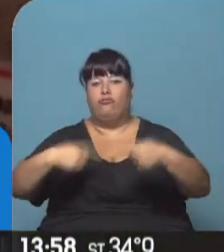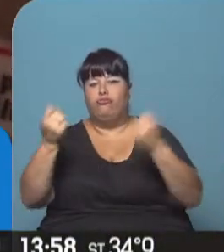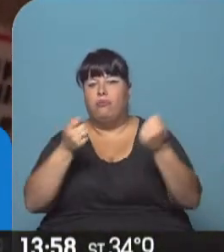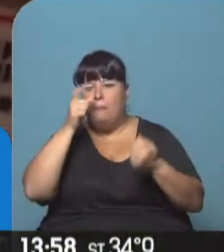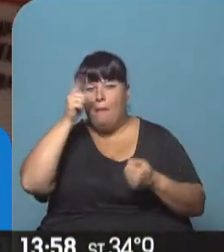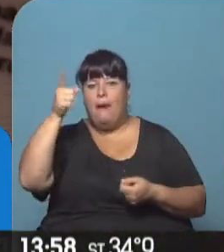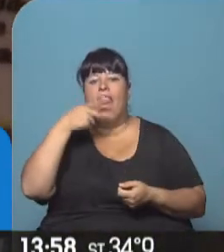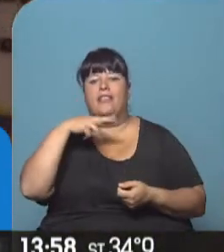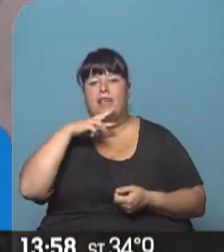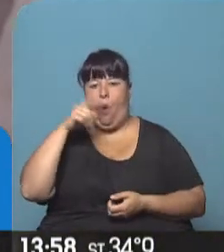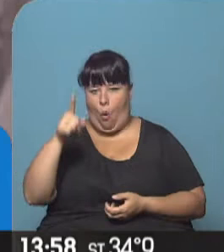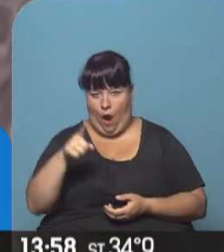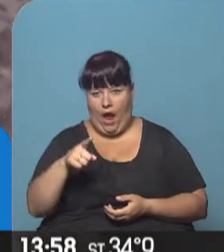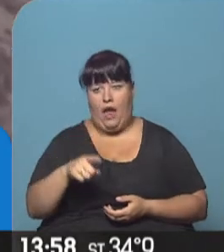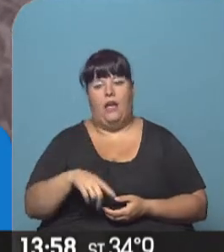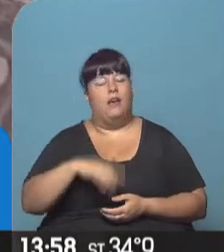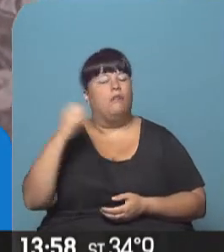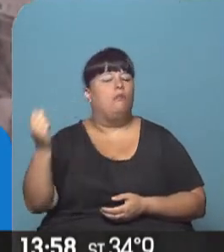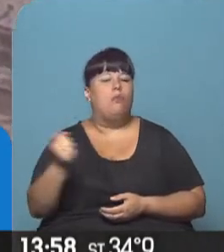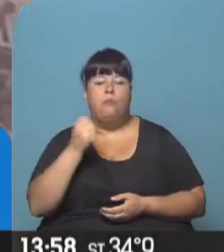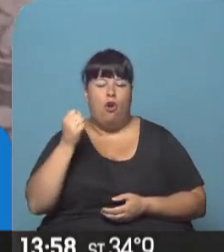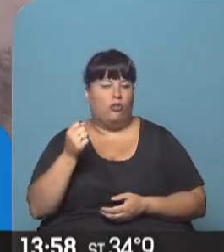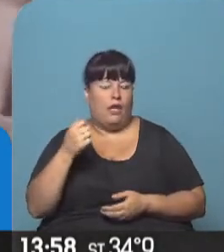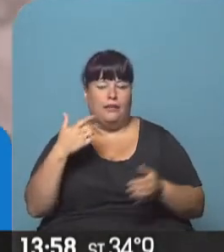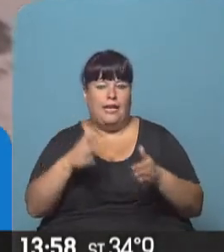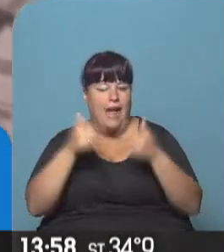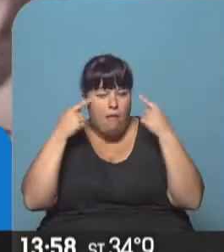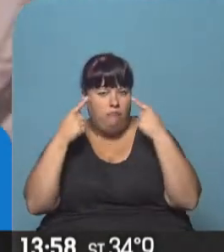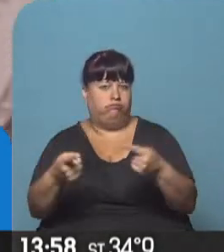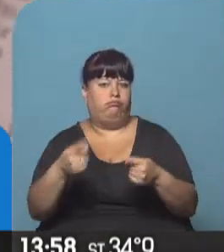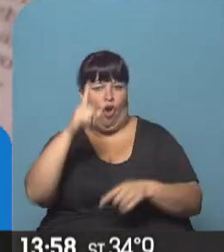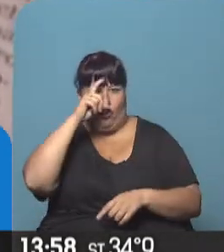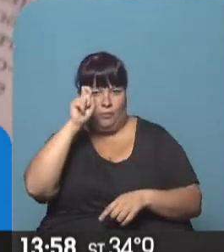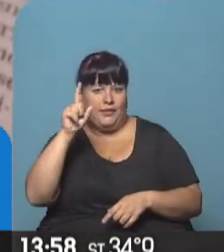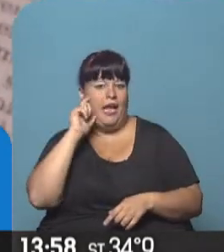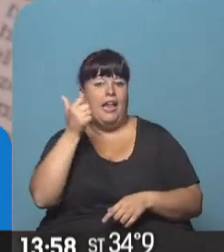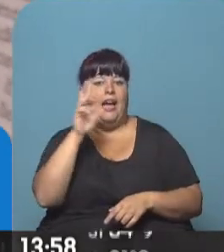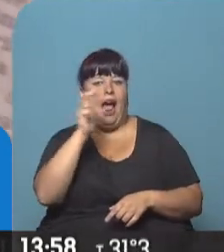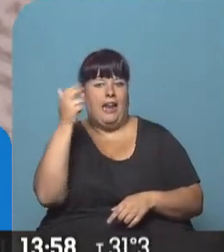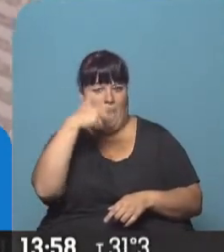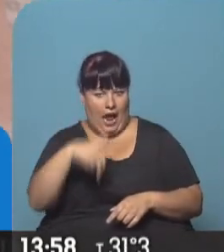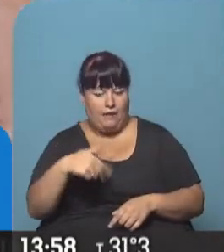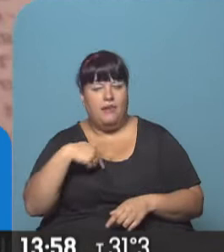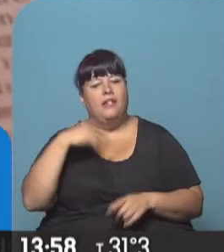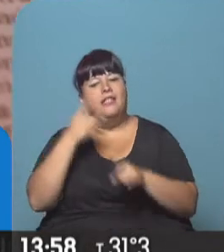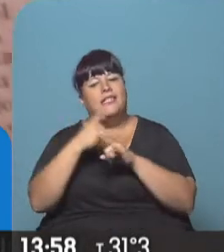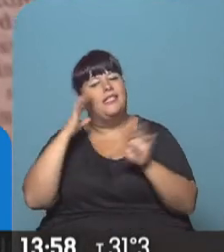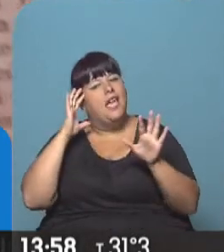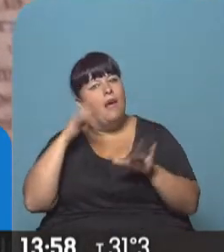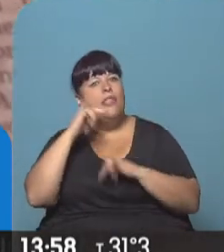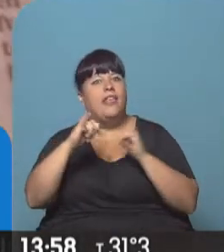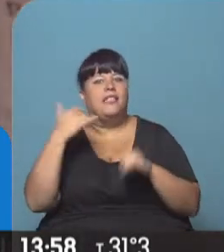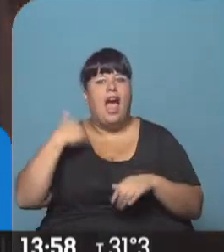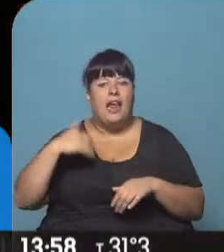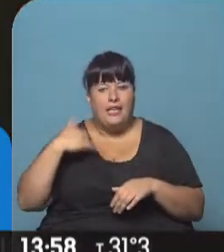en San Juan. Fue fundamental la pronta atención en el Hospital Garrahan. Generalmente escuchamos, cuando se habla de